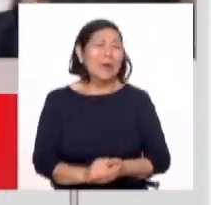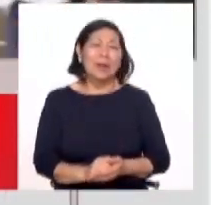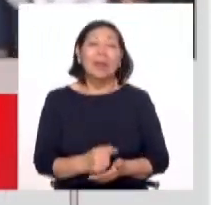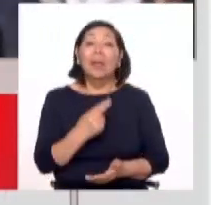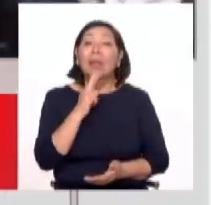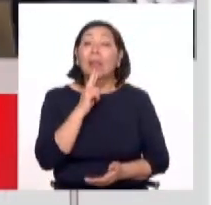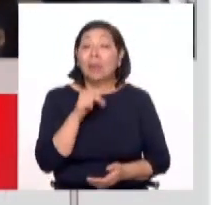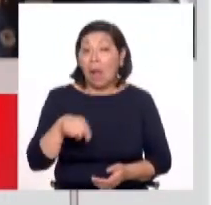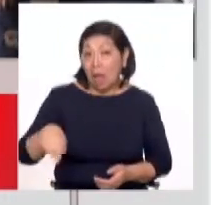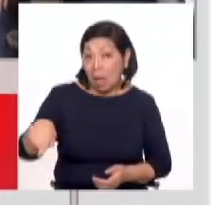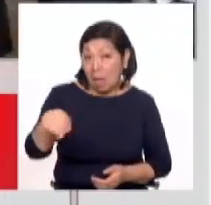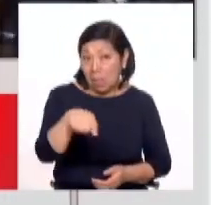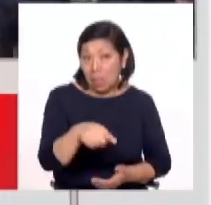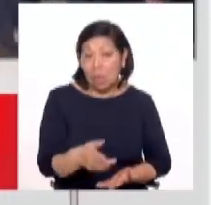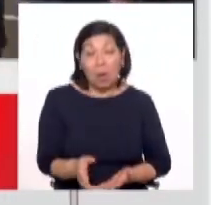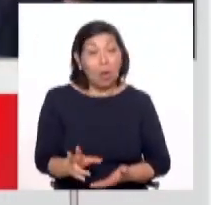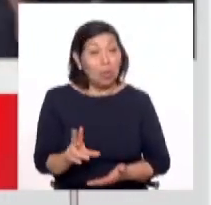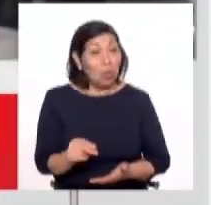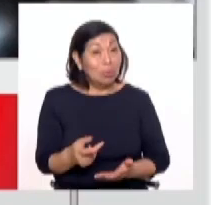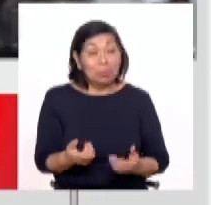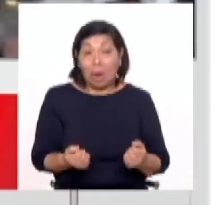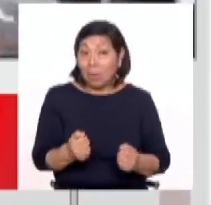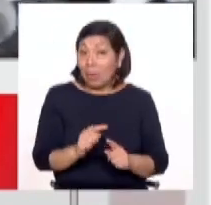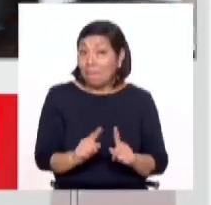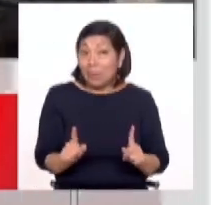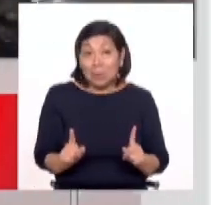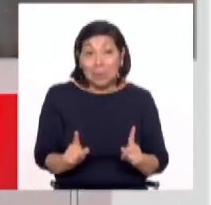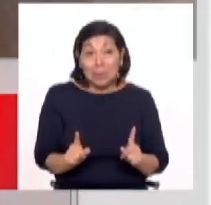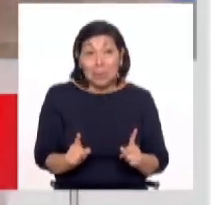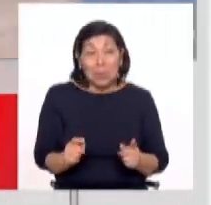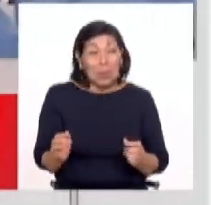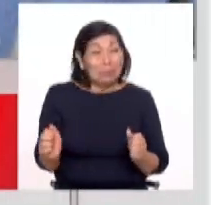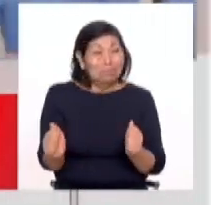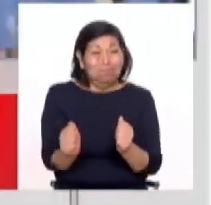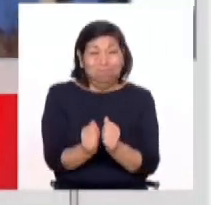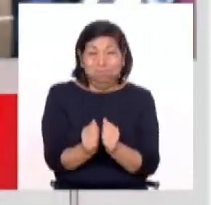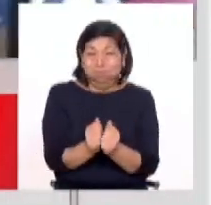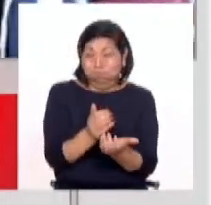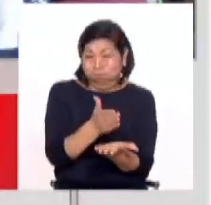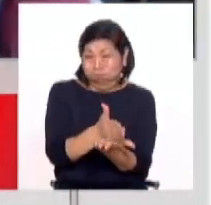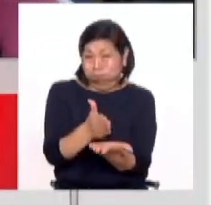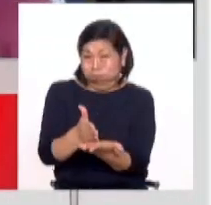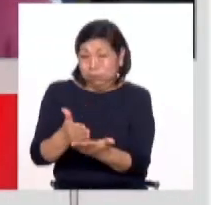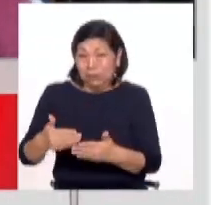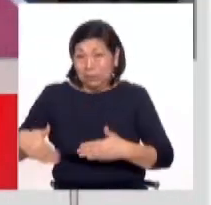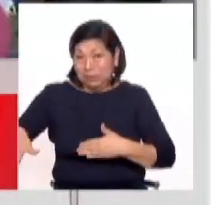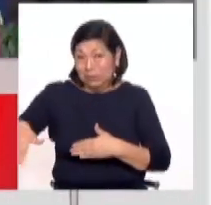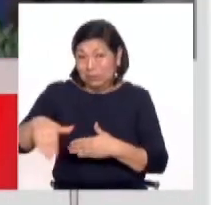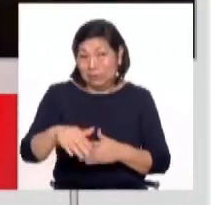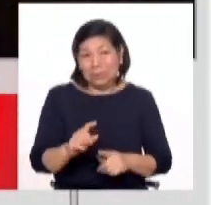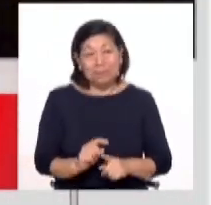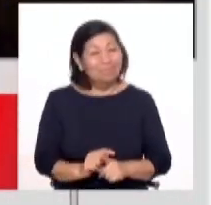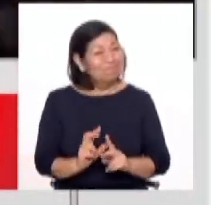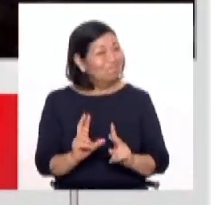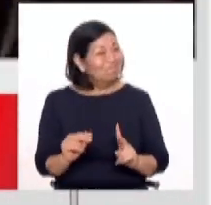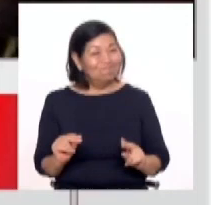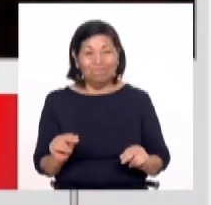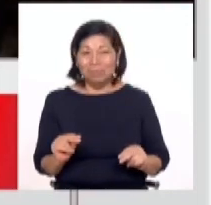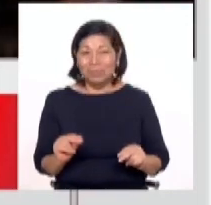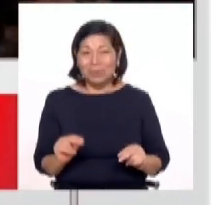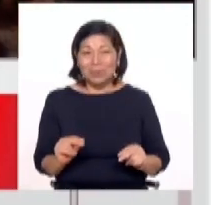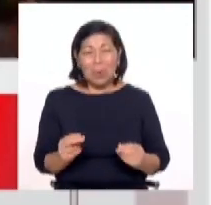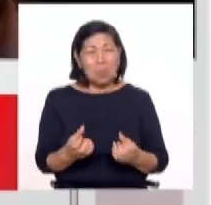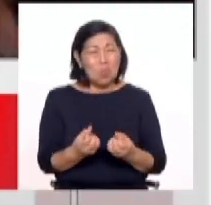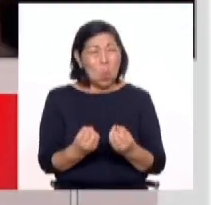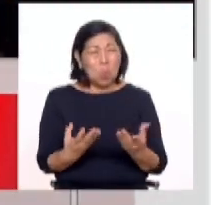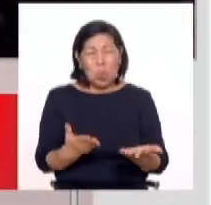la recomendación es que no vengan con vehículos porque la capacidad o estacionamientos a inmediaciones del estadio no llega a albergar la